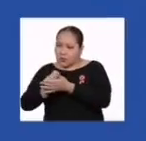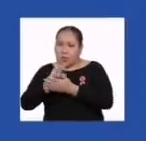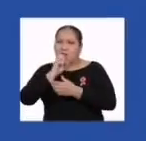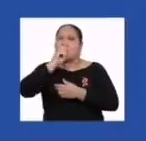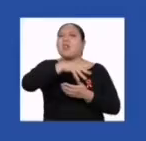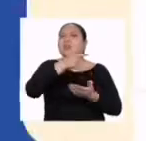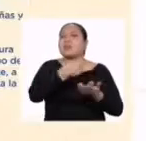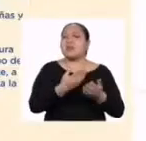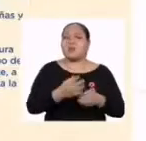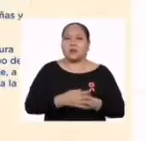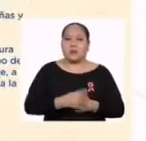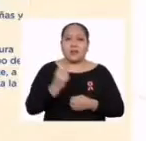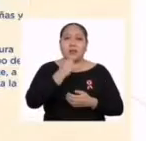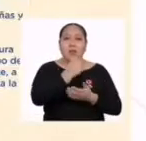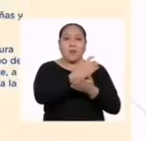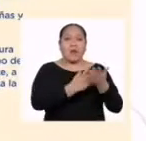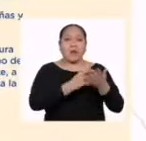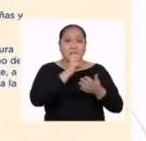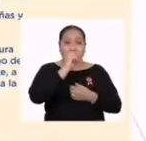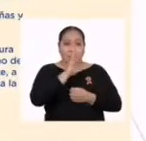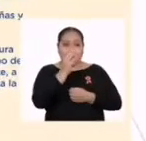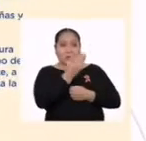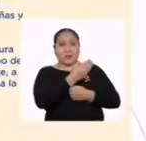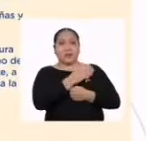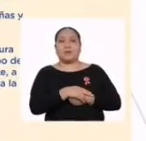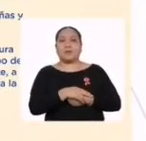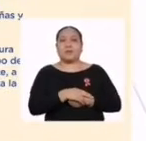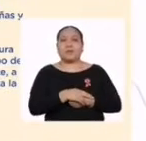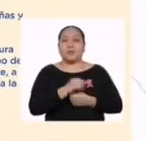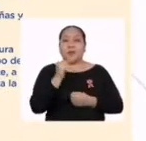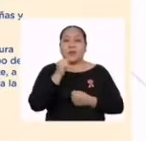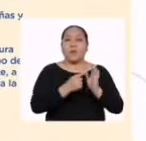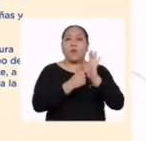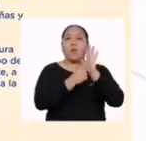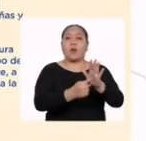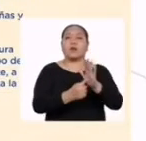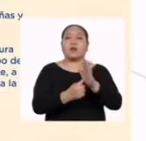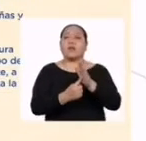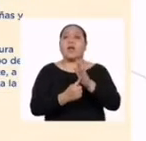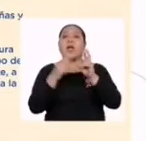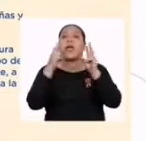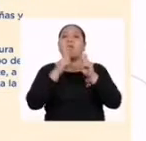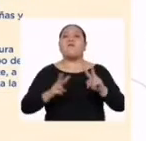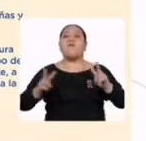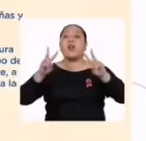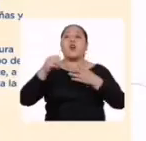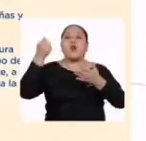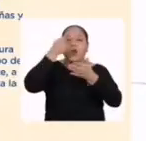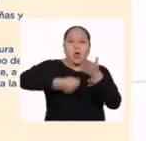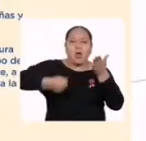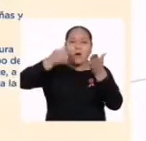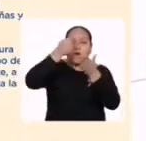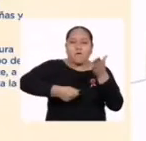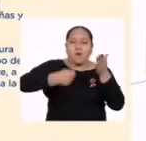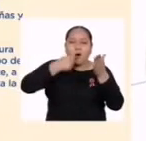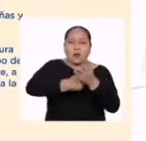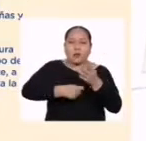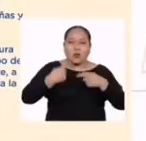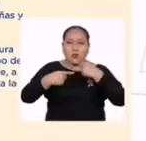eso? Por la parte que dice en el texto, resalta el valor del esfuerzo diario para alcanzar metas a largo